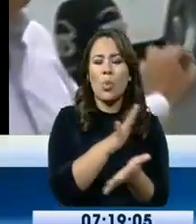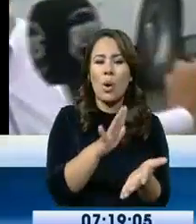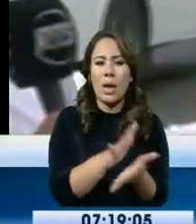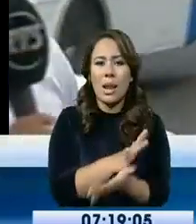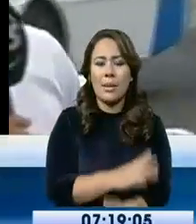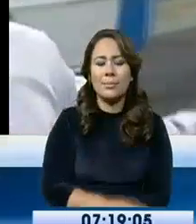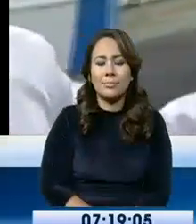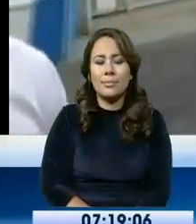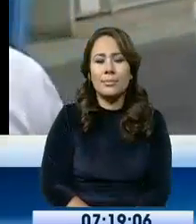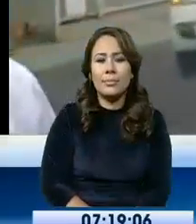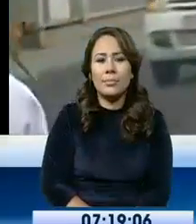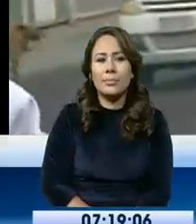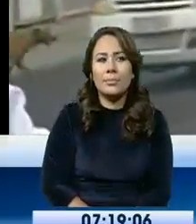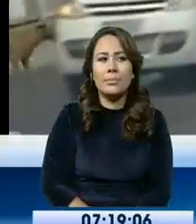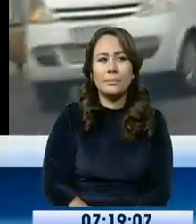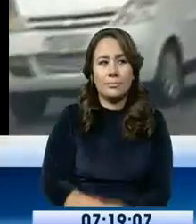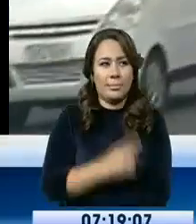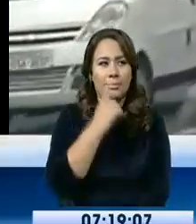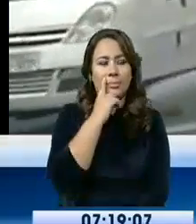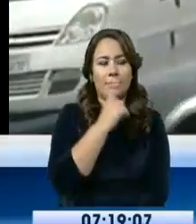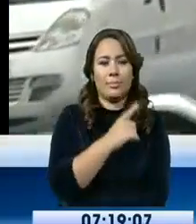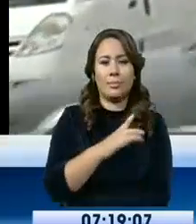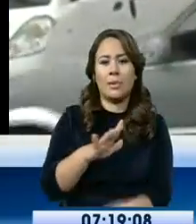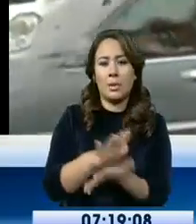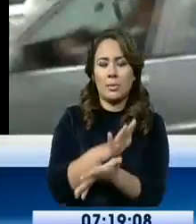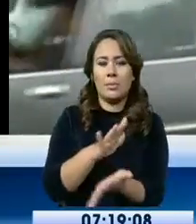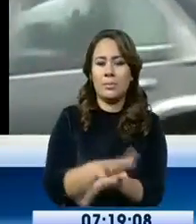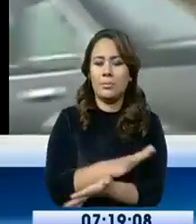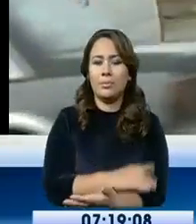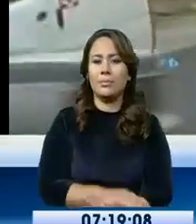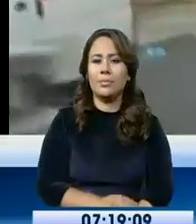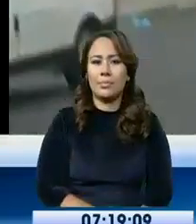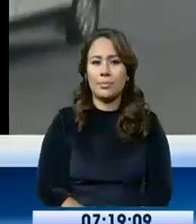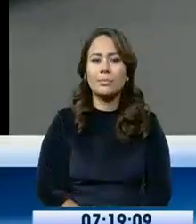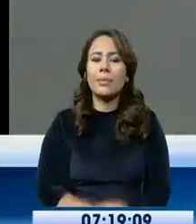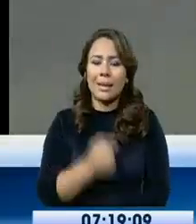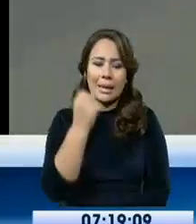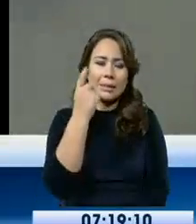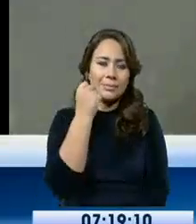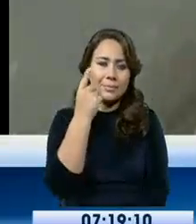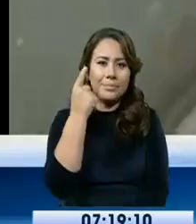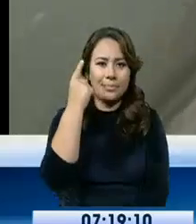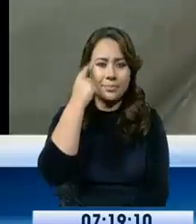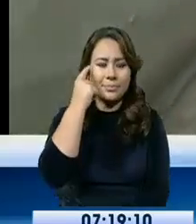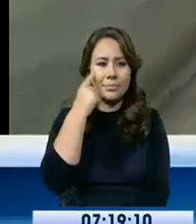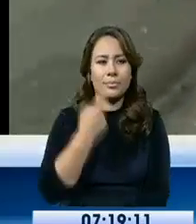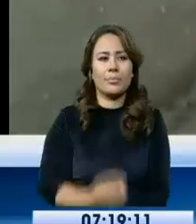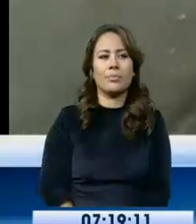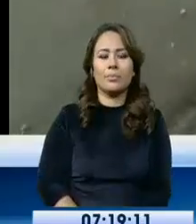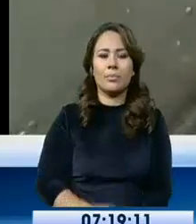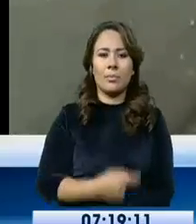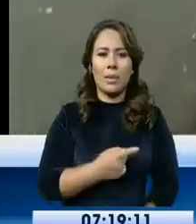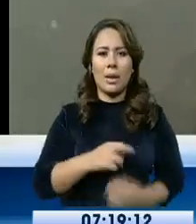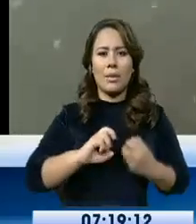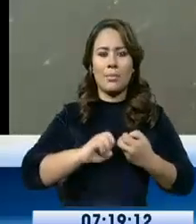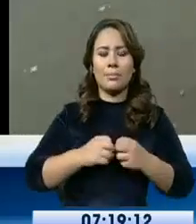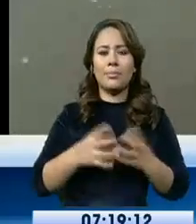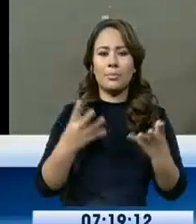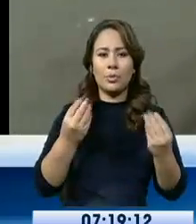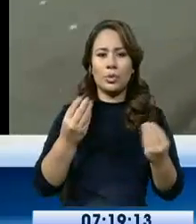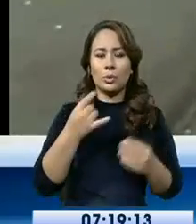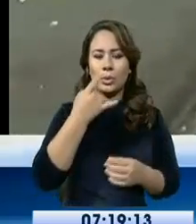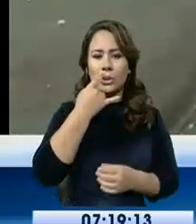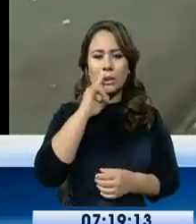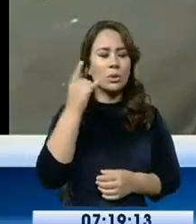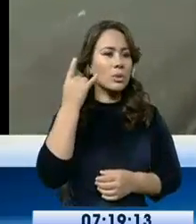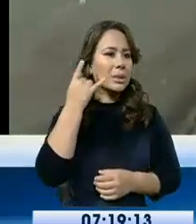escuela. Punto que, como es lógico pensar, genera que muchos niños y